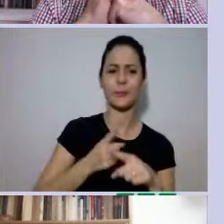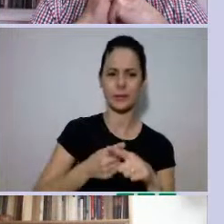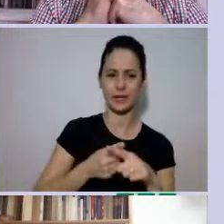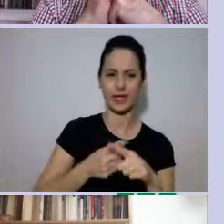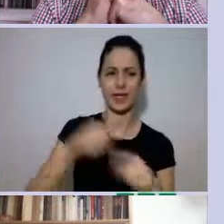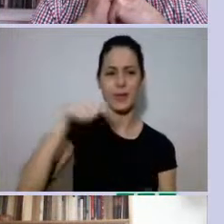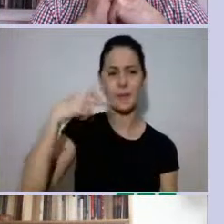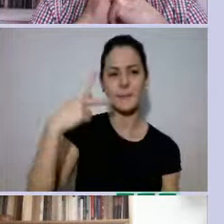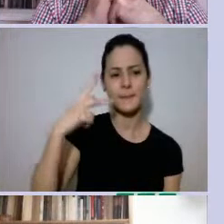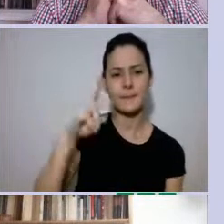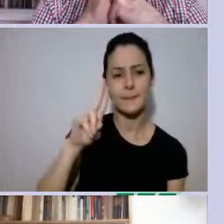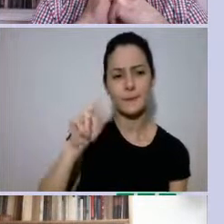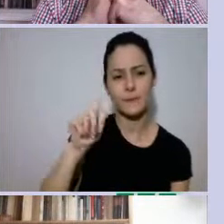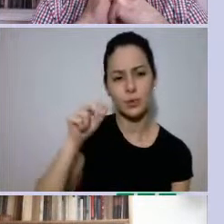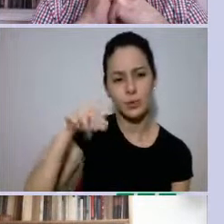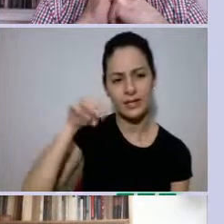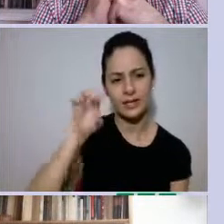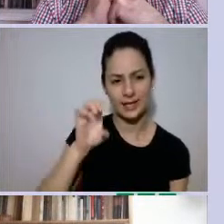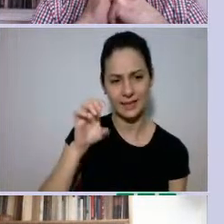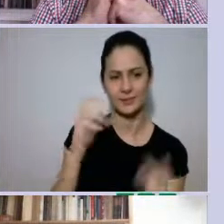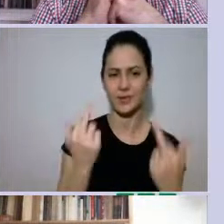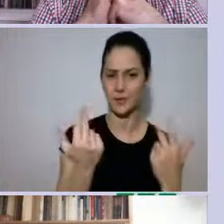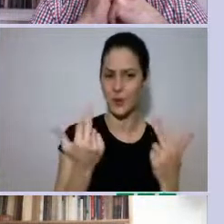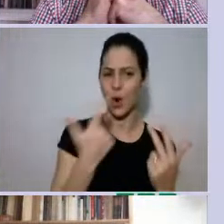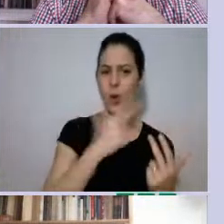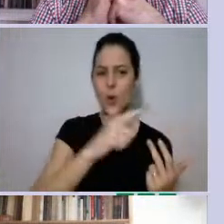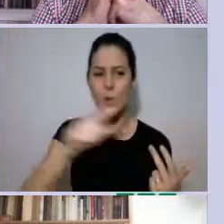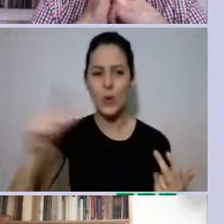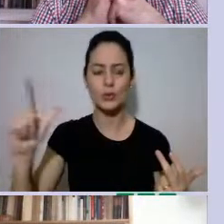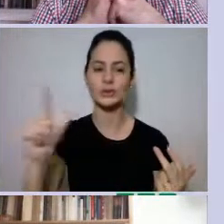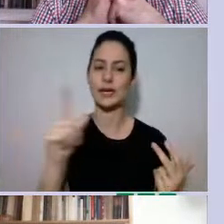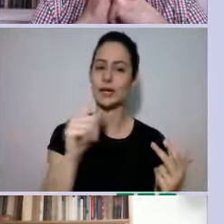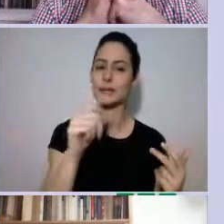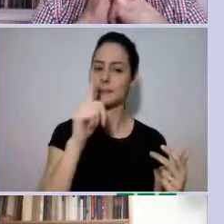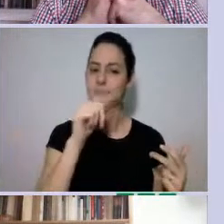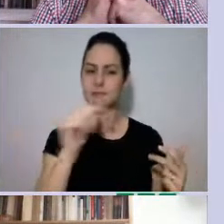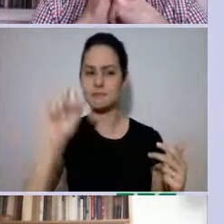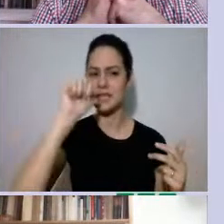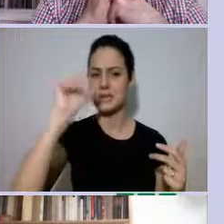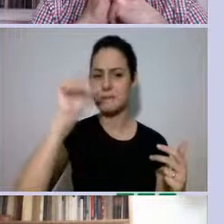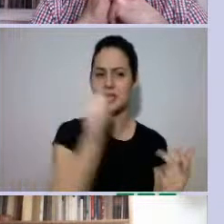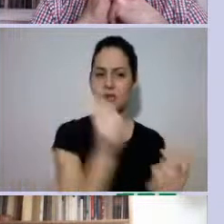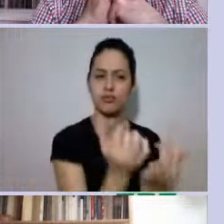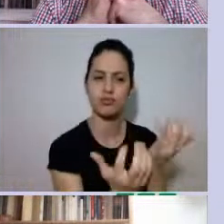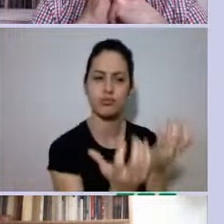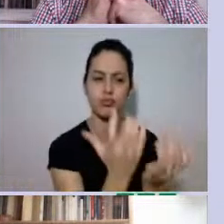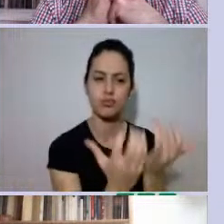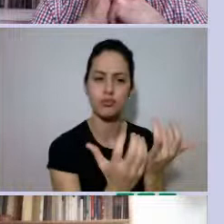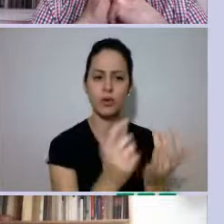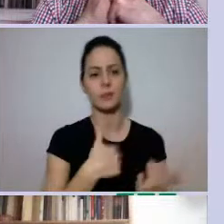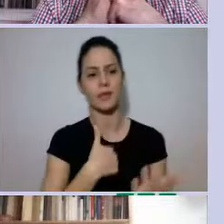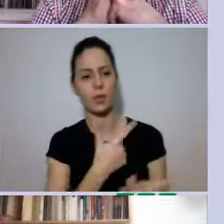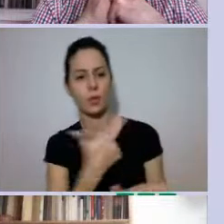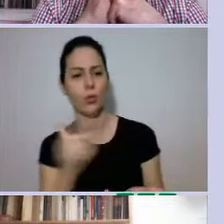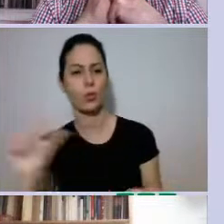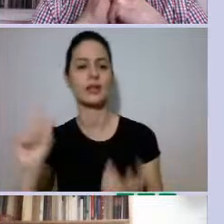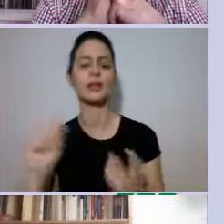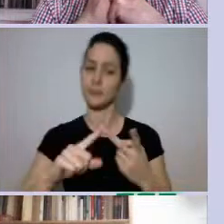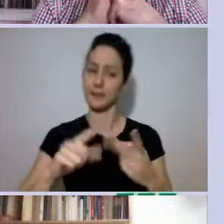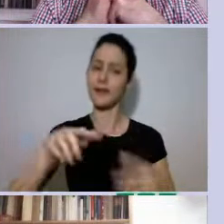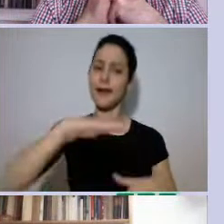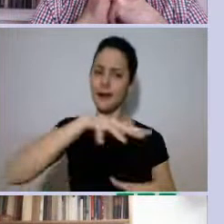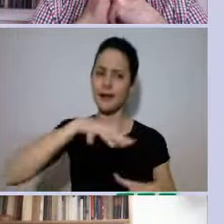pulque, así como otras bebidas fermentadas y no fermentadas, corresponden también al ámbito de la cocina,